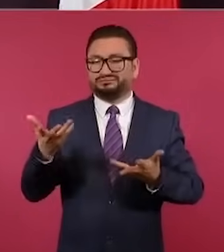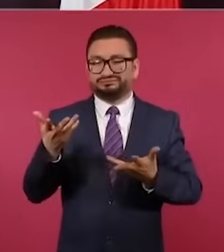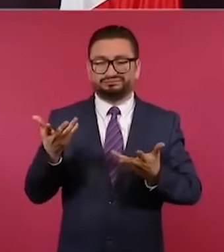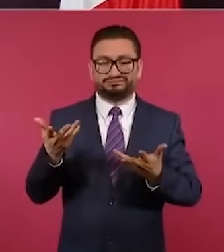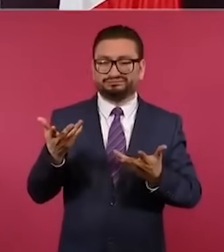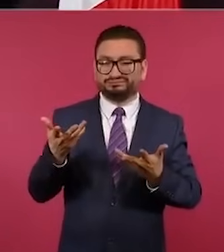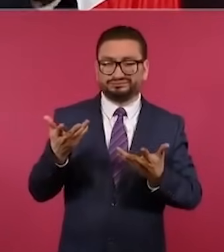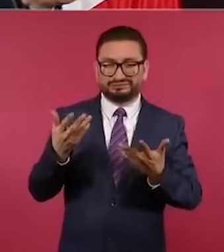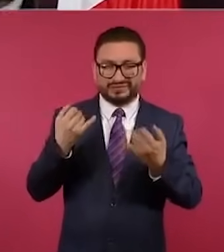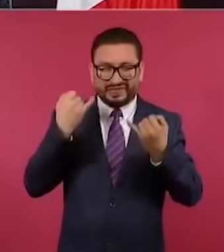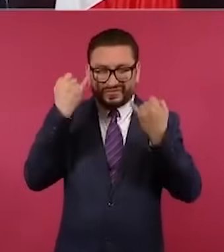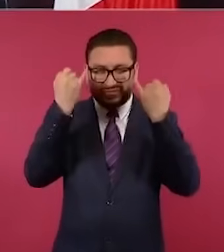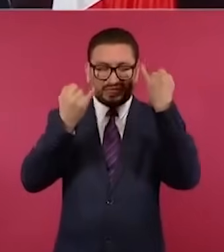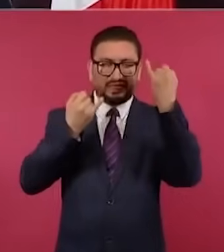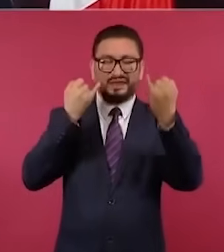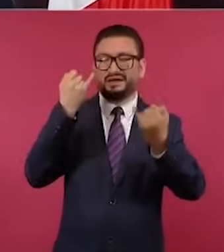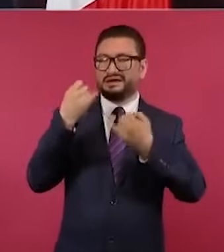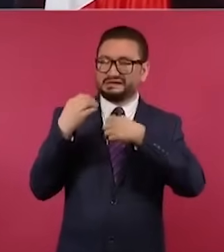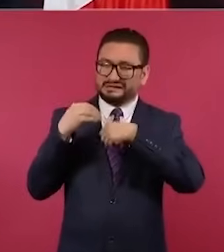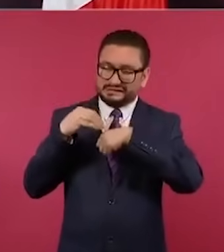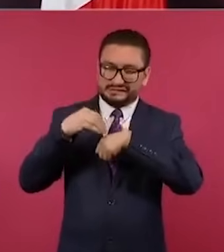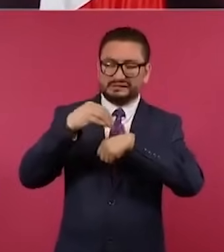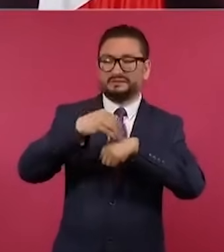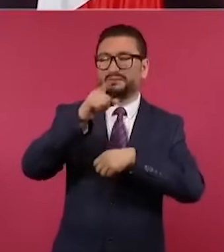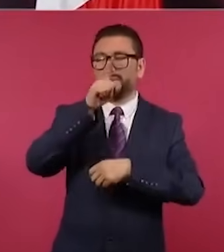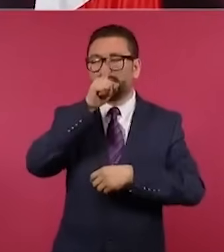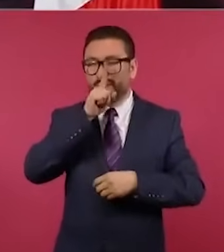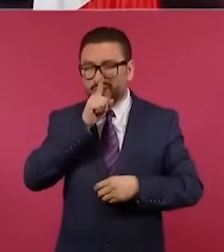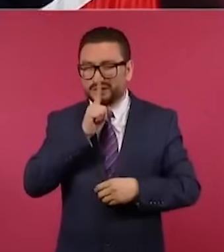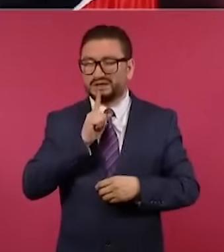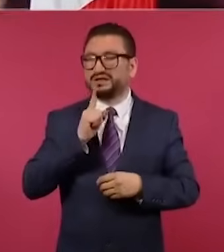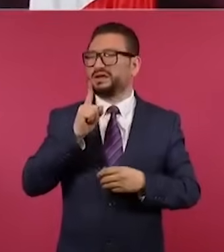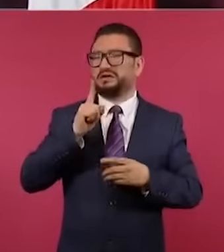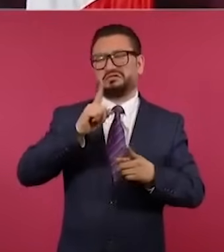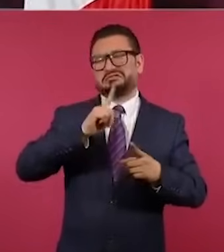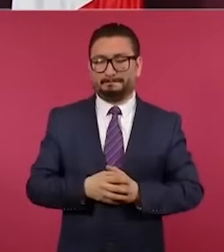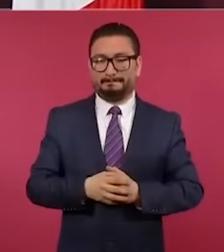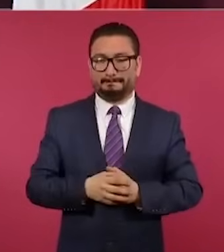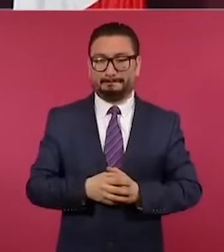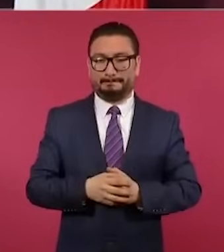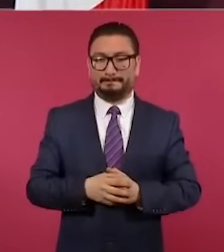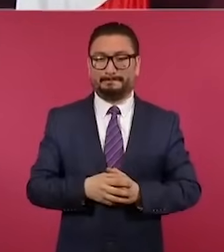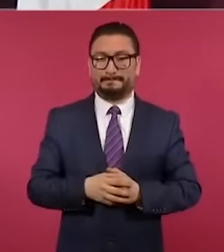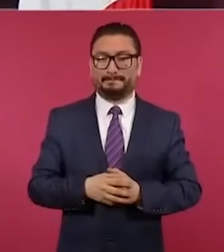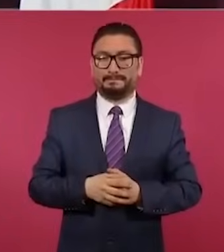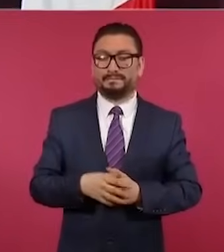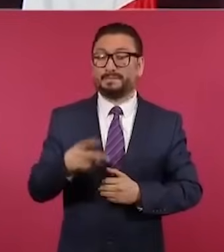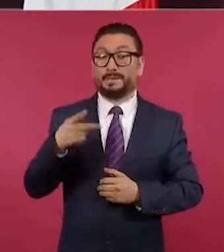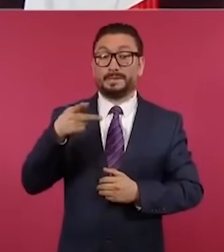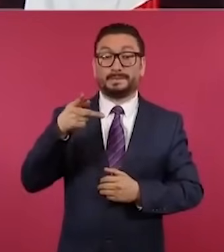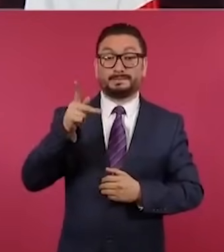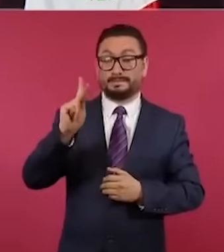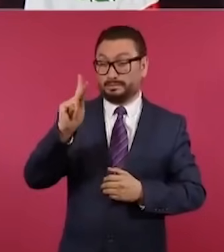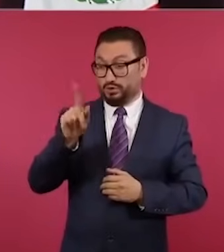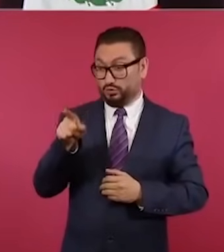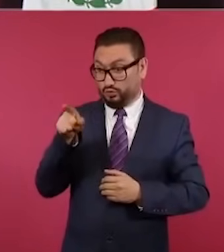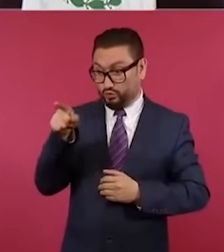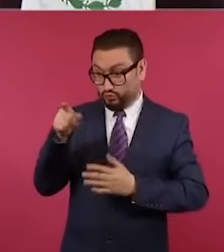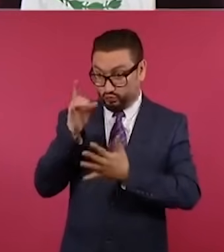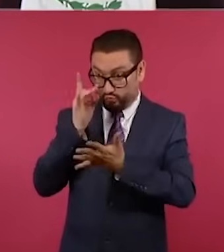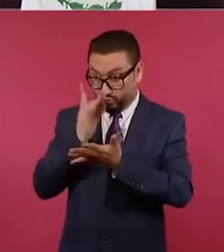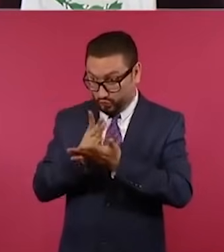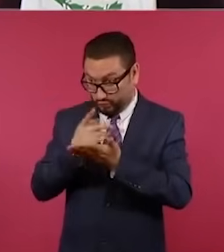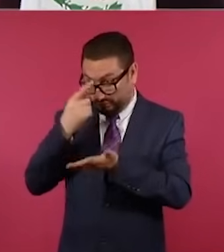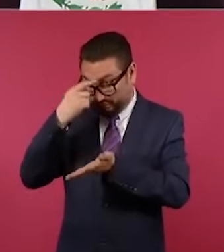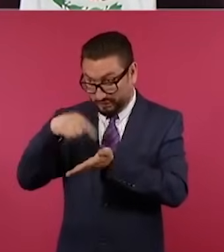lleva a mentir y a cualquier cosa. Pero no solo es tu caso,